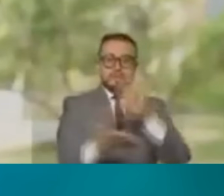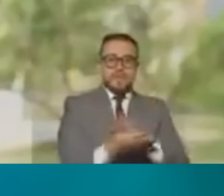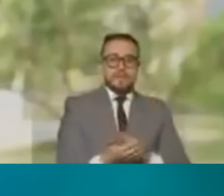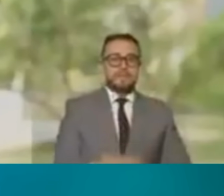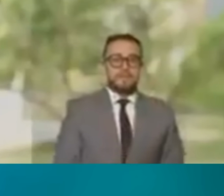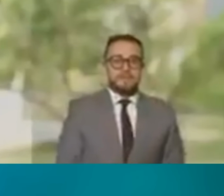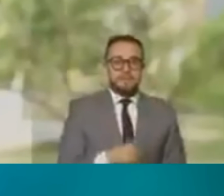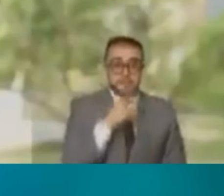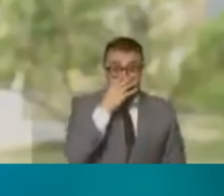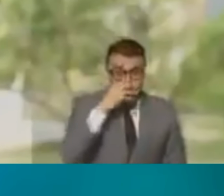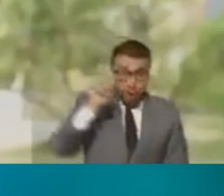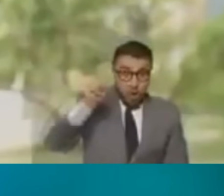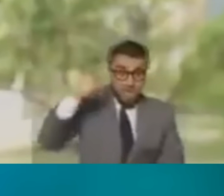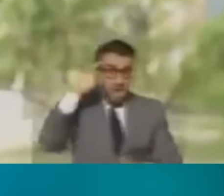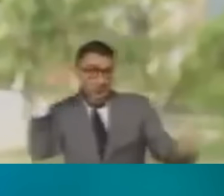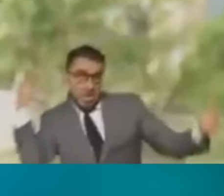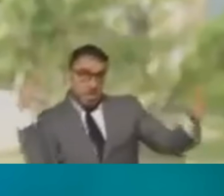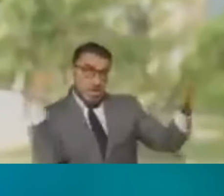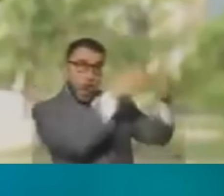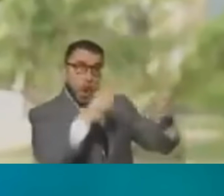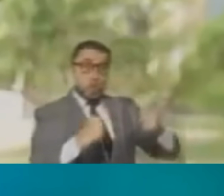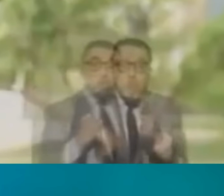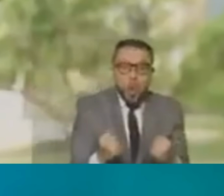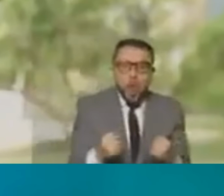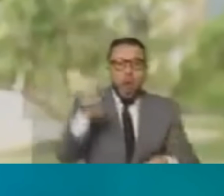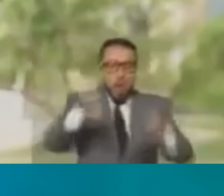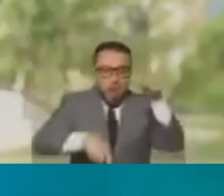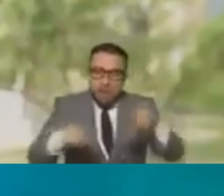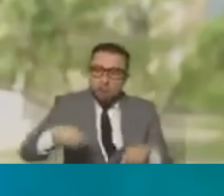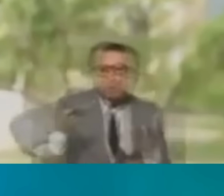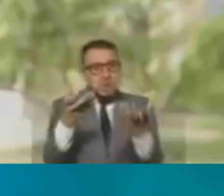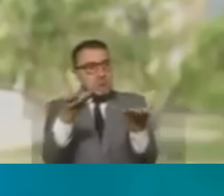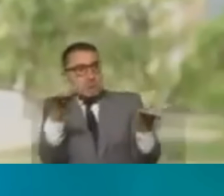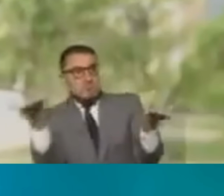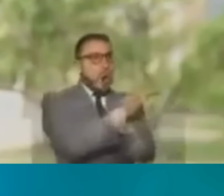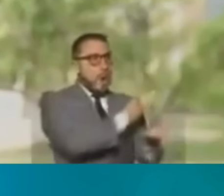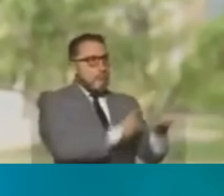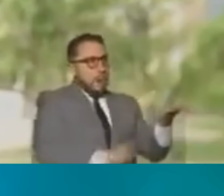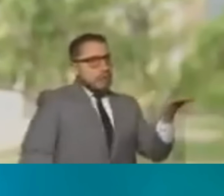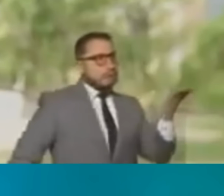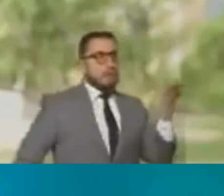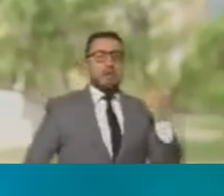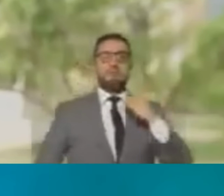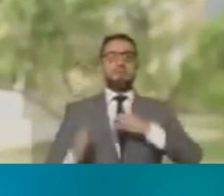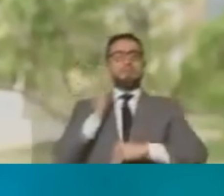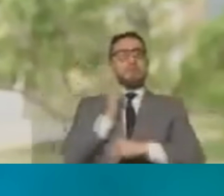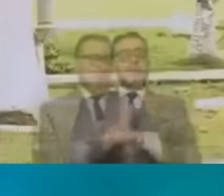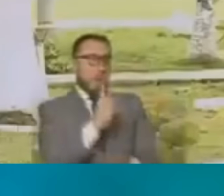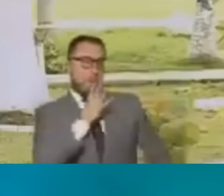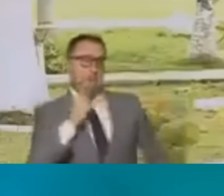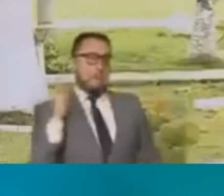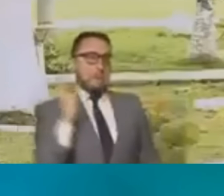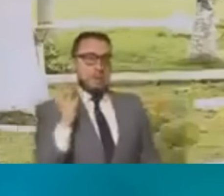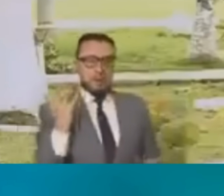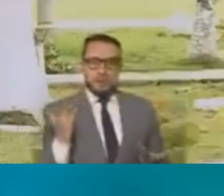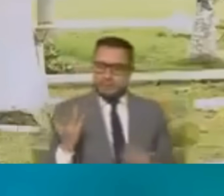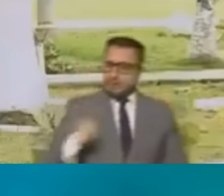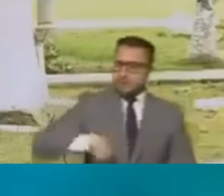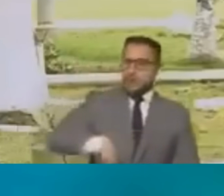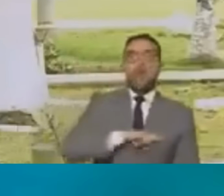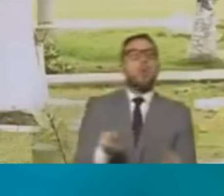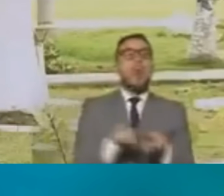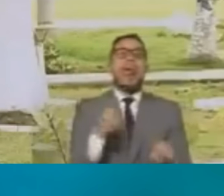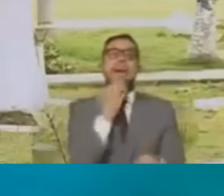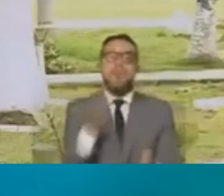paz. El ataque es fuerte contra el gobierno e incluye la opción de algunos por el golpe. y la ruptura institucional. Navegaremos en